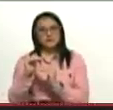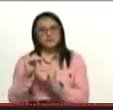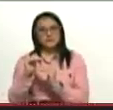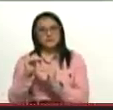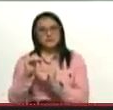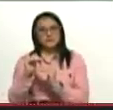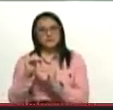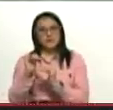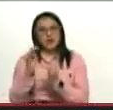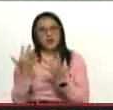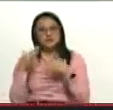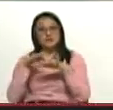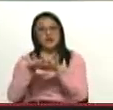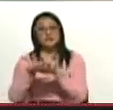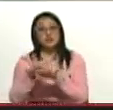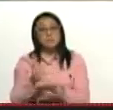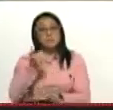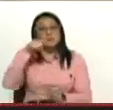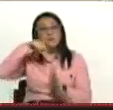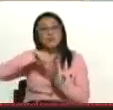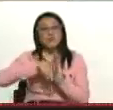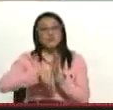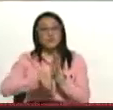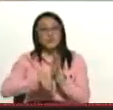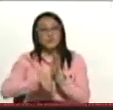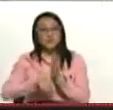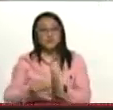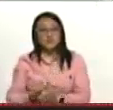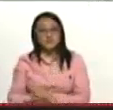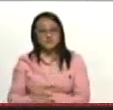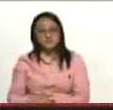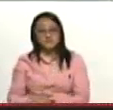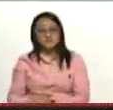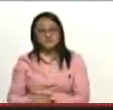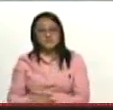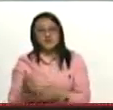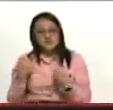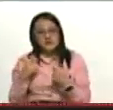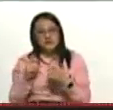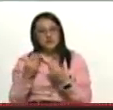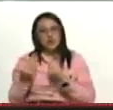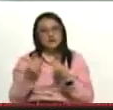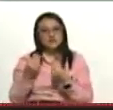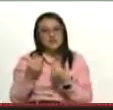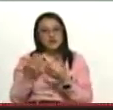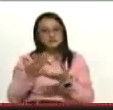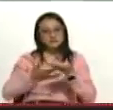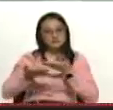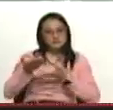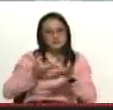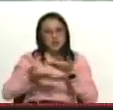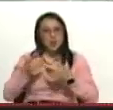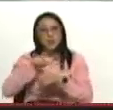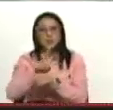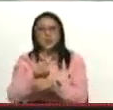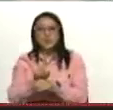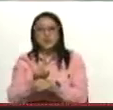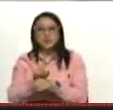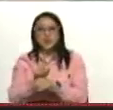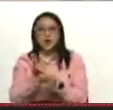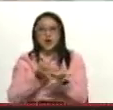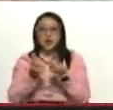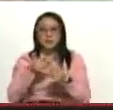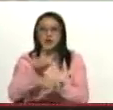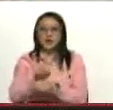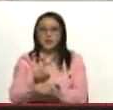a una integración más profunda tratando de generar un mercado único y una economía